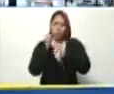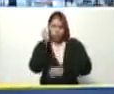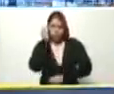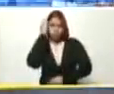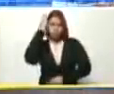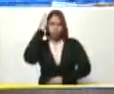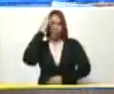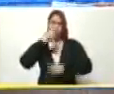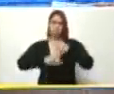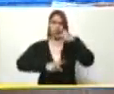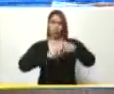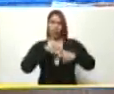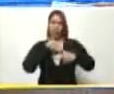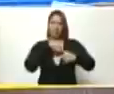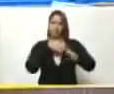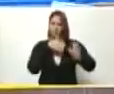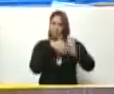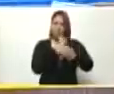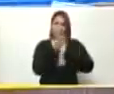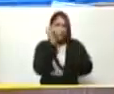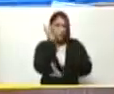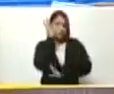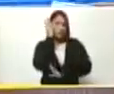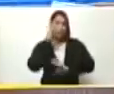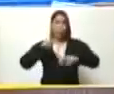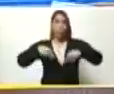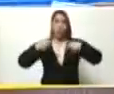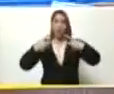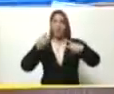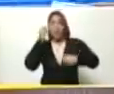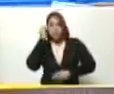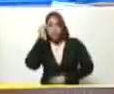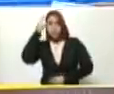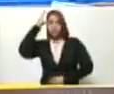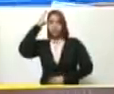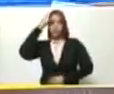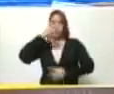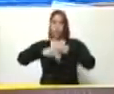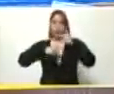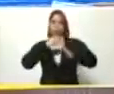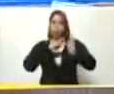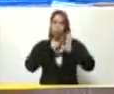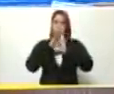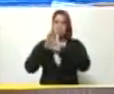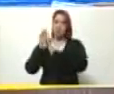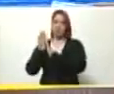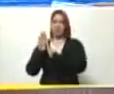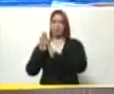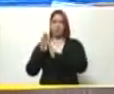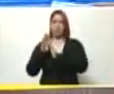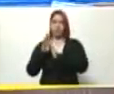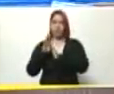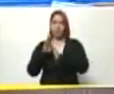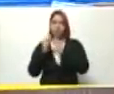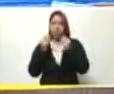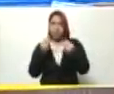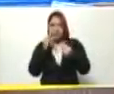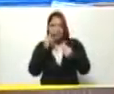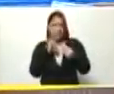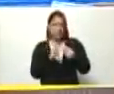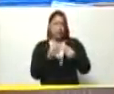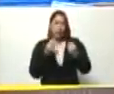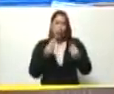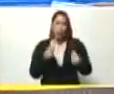productiva, se trata de crear nuevas capacidades productivas que vayan irrigando con sus